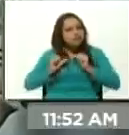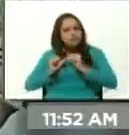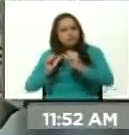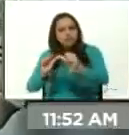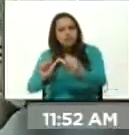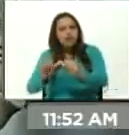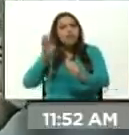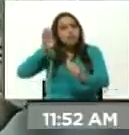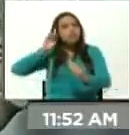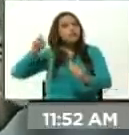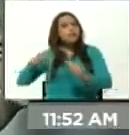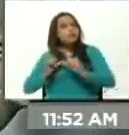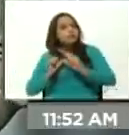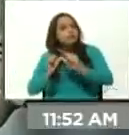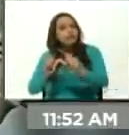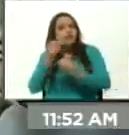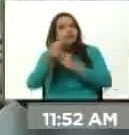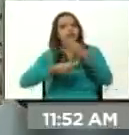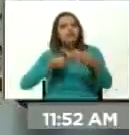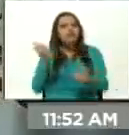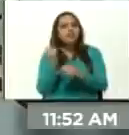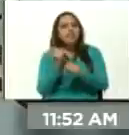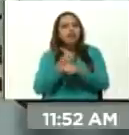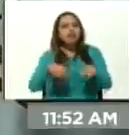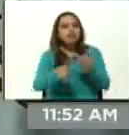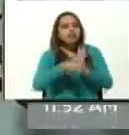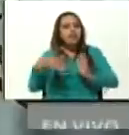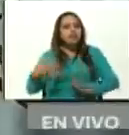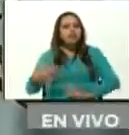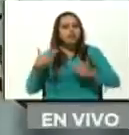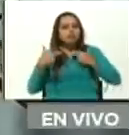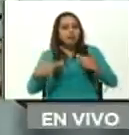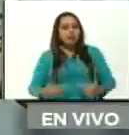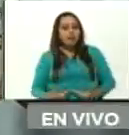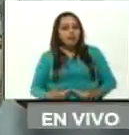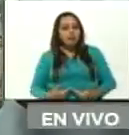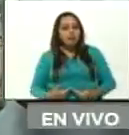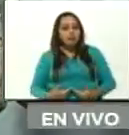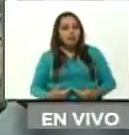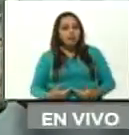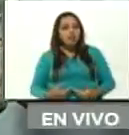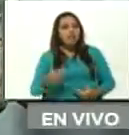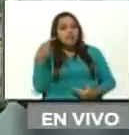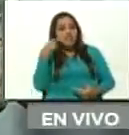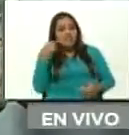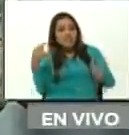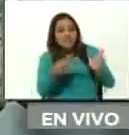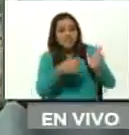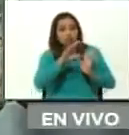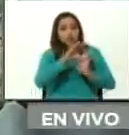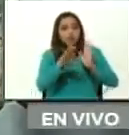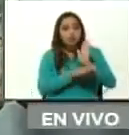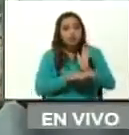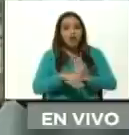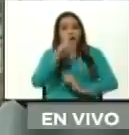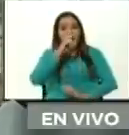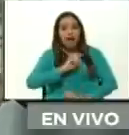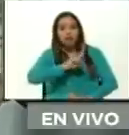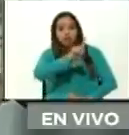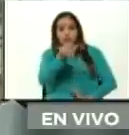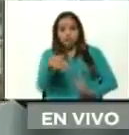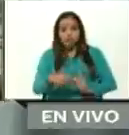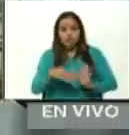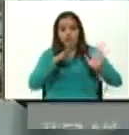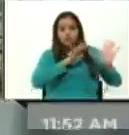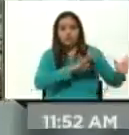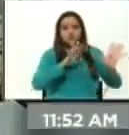seguirá cumpliendo con ese mandato que el constituyente del año 99 consagró. En